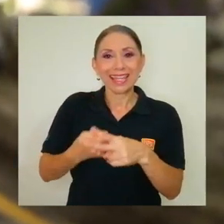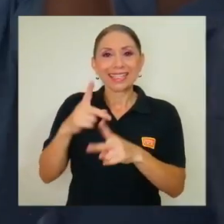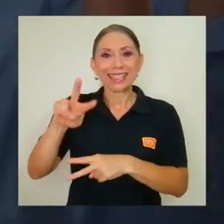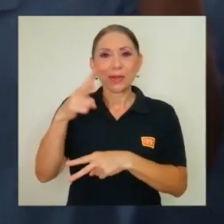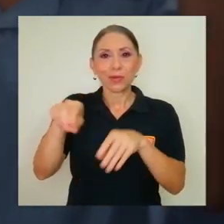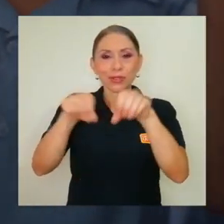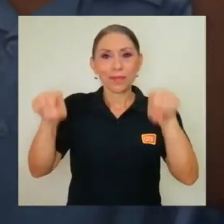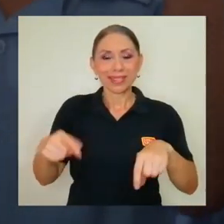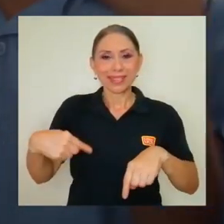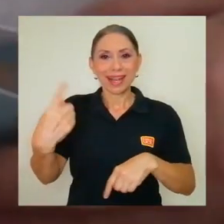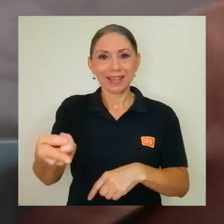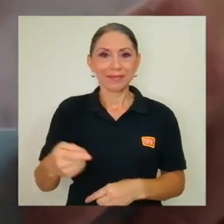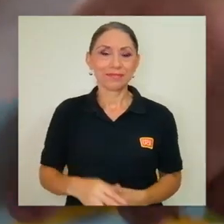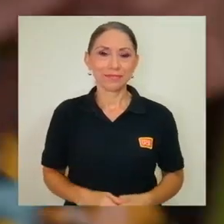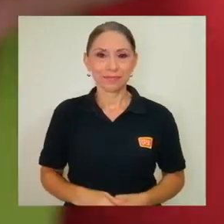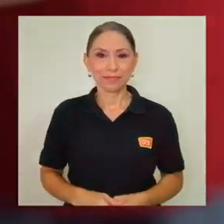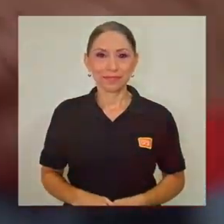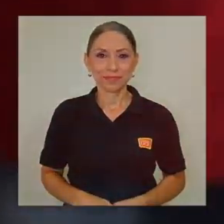semestre.